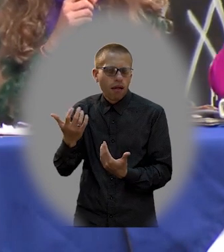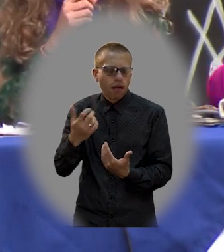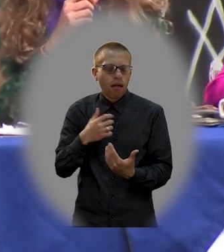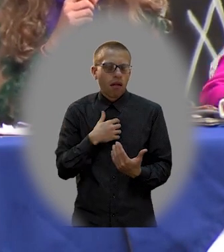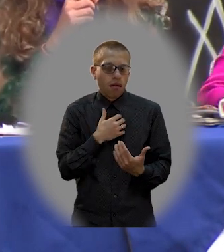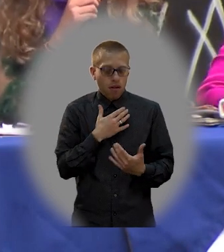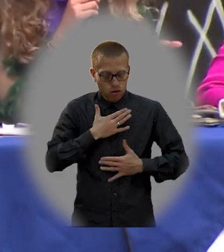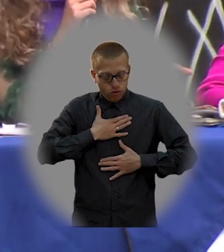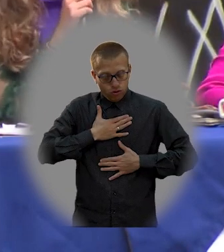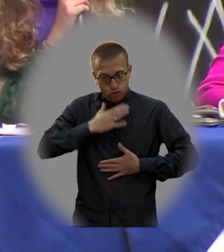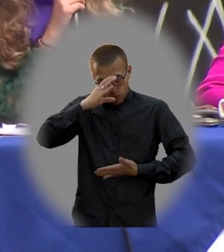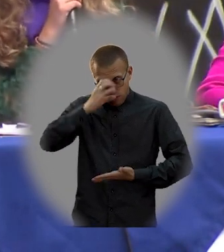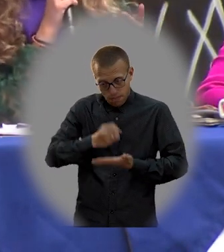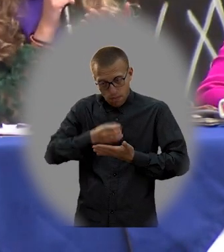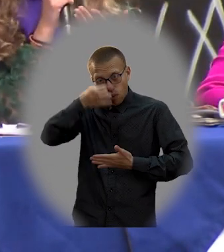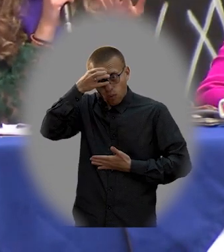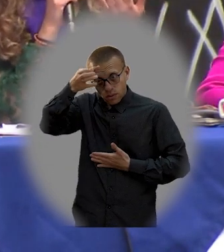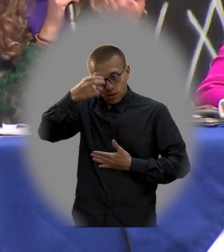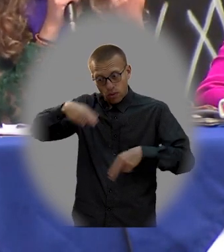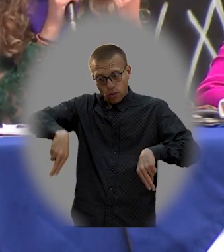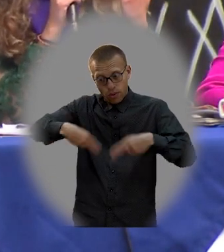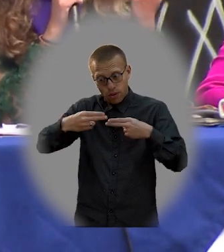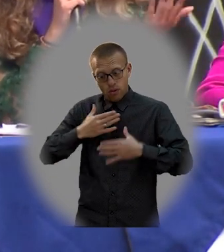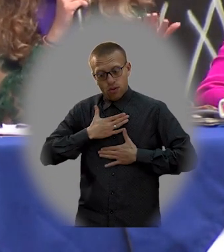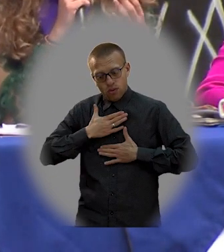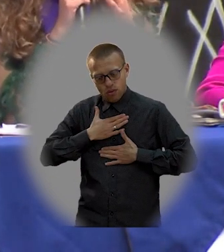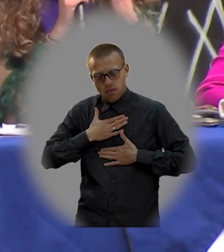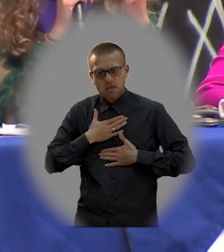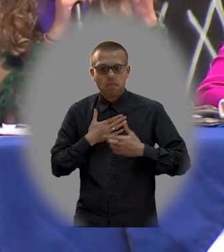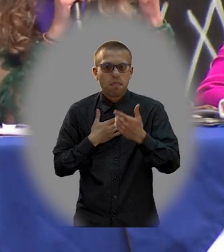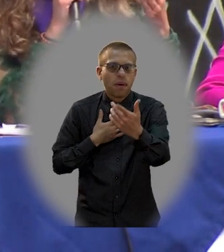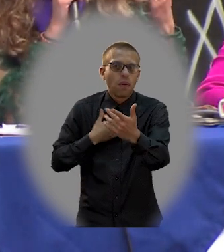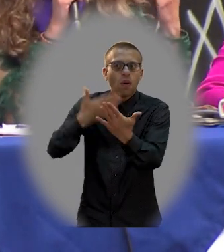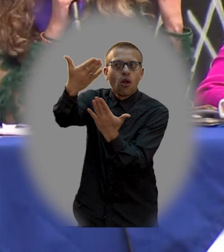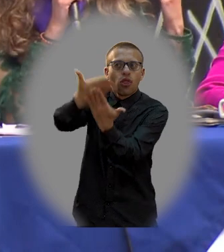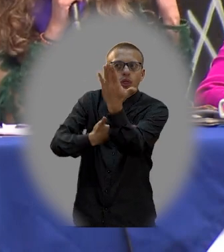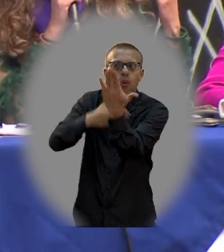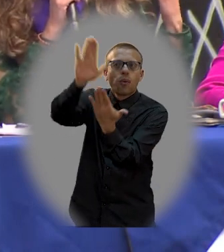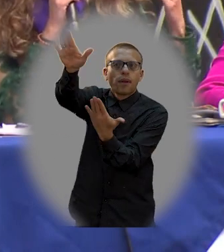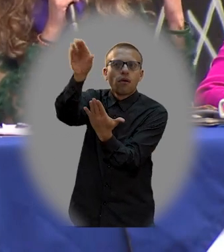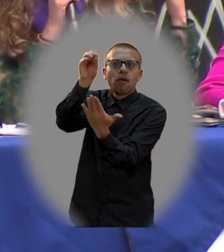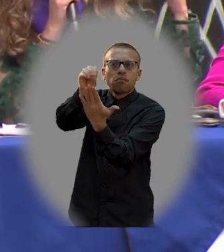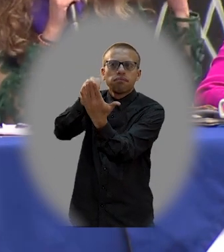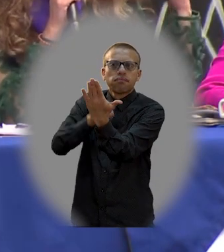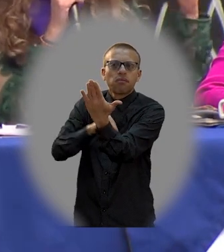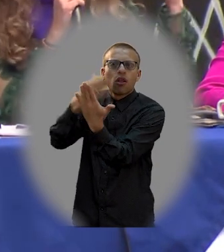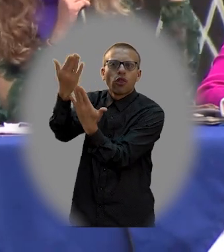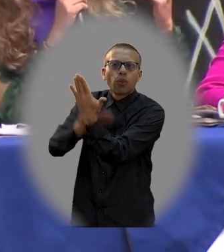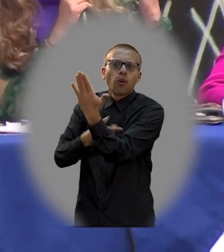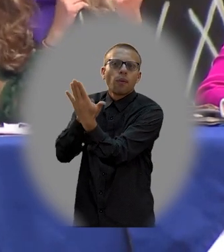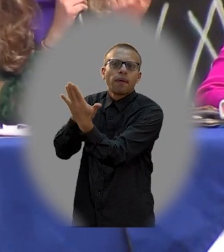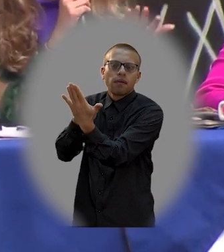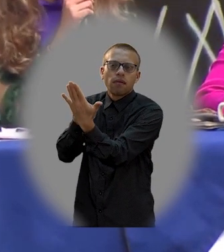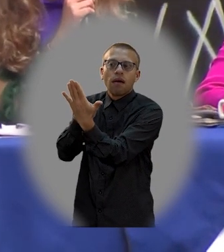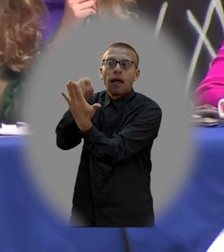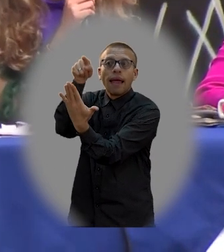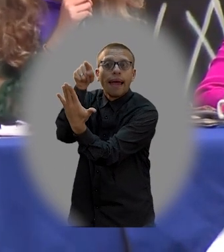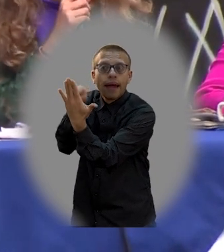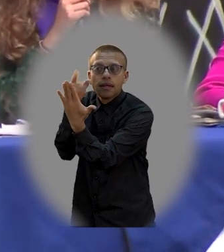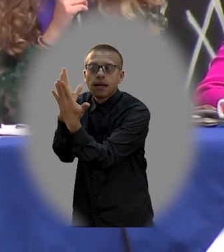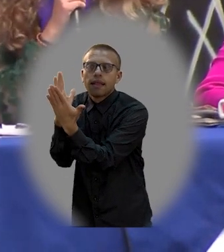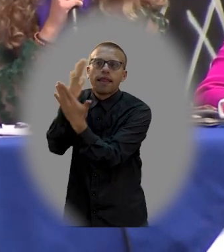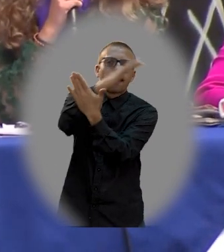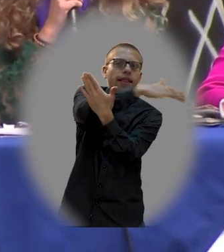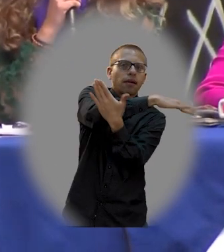realmente está plasmado dentro de estos documentos y que al fin y al cabo es el concepto que transversaliza toda la